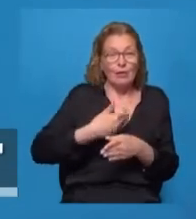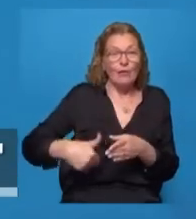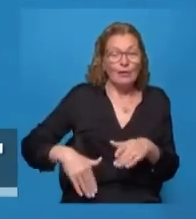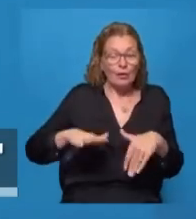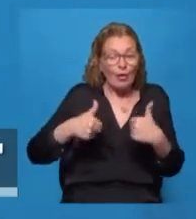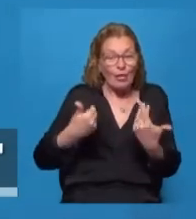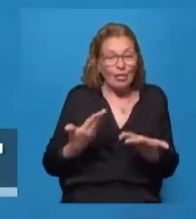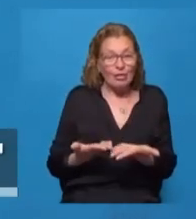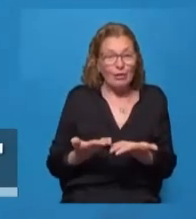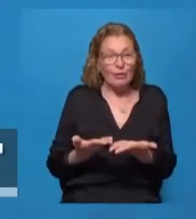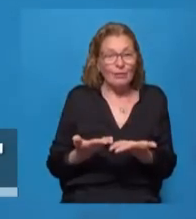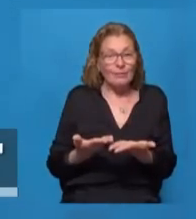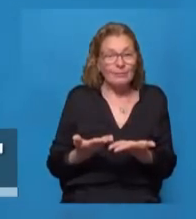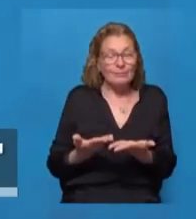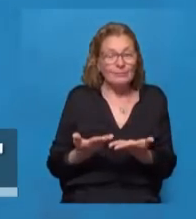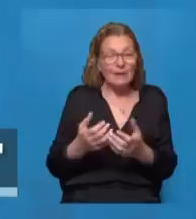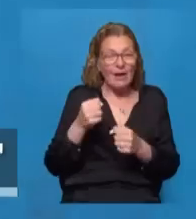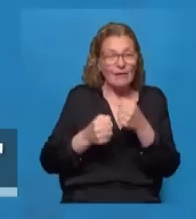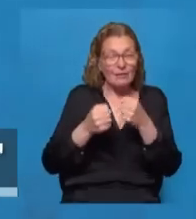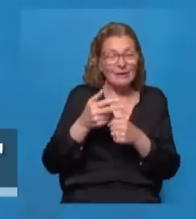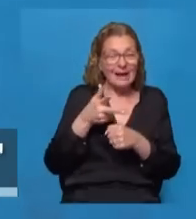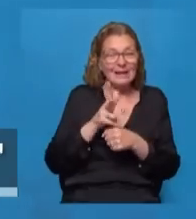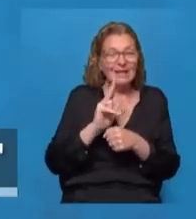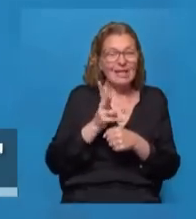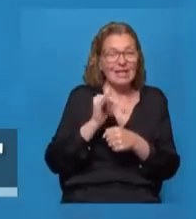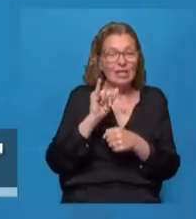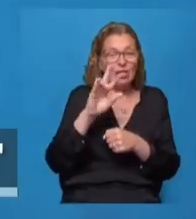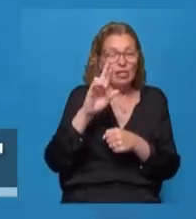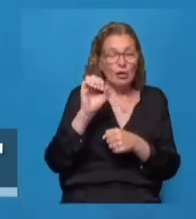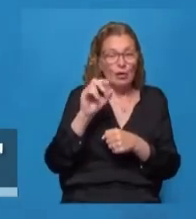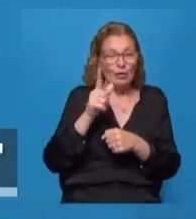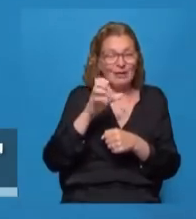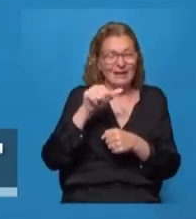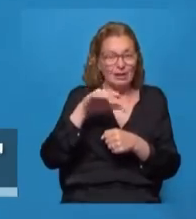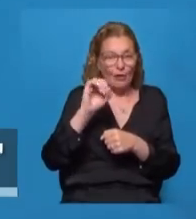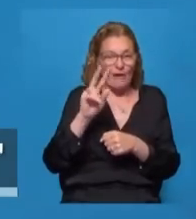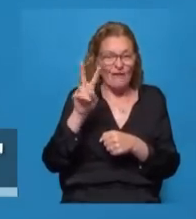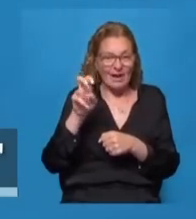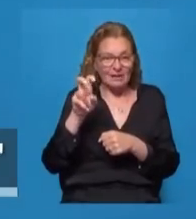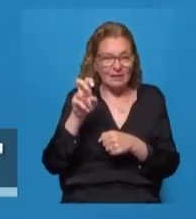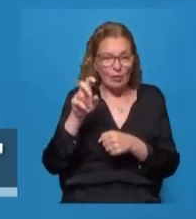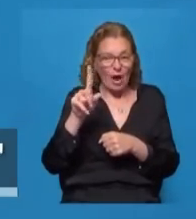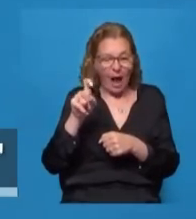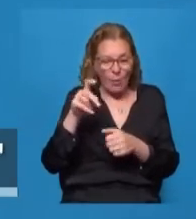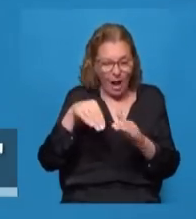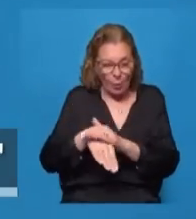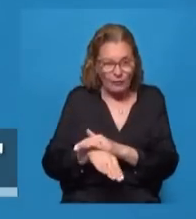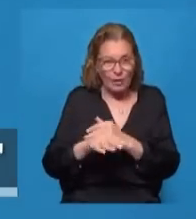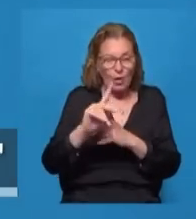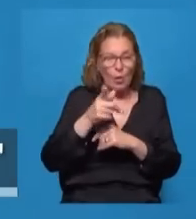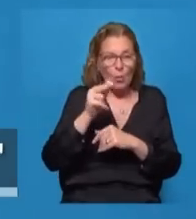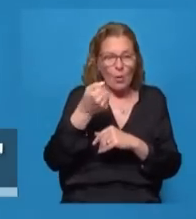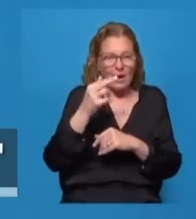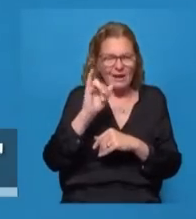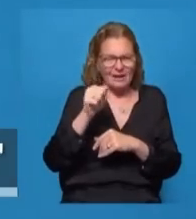habilitó a fabricar hidrógeno verde con agua del acuífero guaraní el